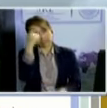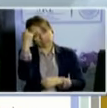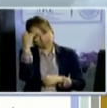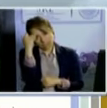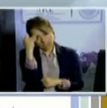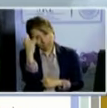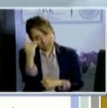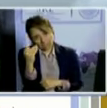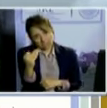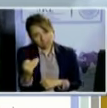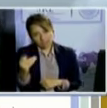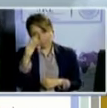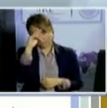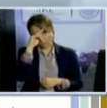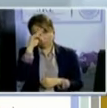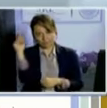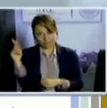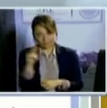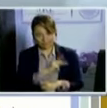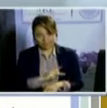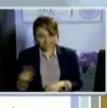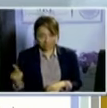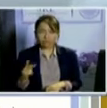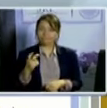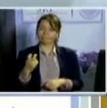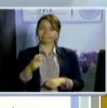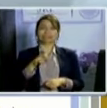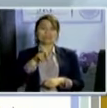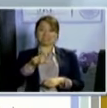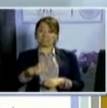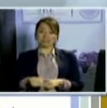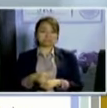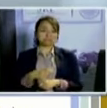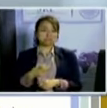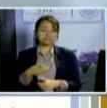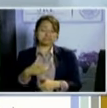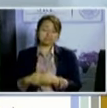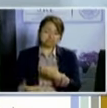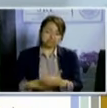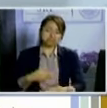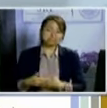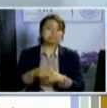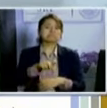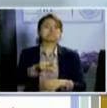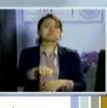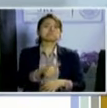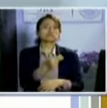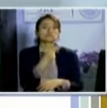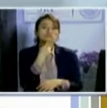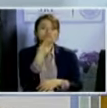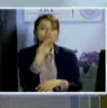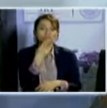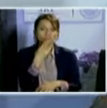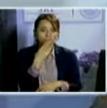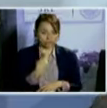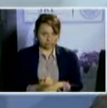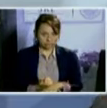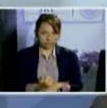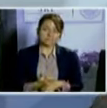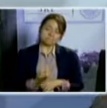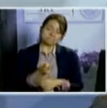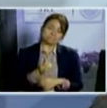manera eficiente y constante en el tiempo, no sirve. Quisiera concluir, desafortunadamente